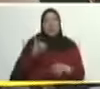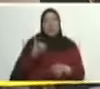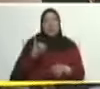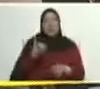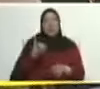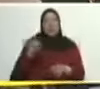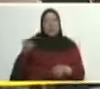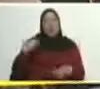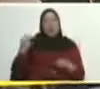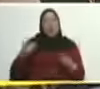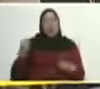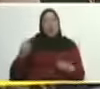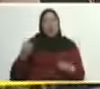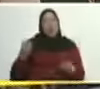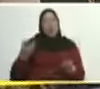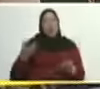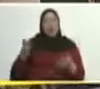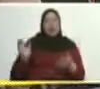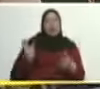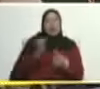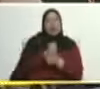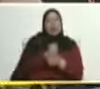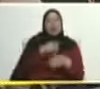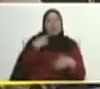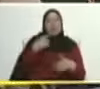consiguió la manera